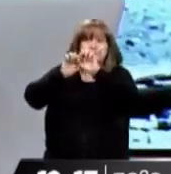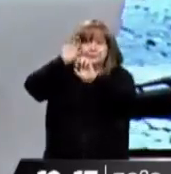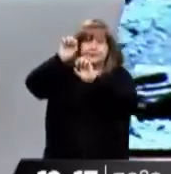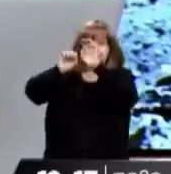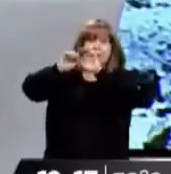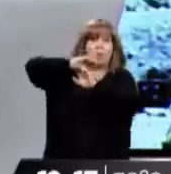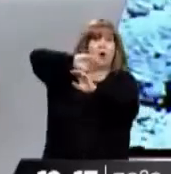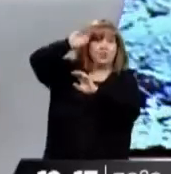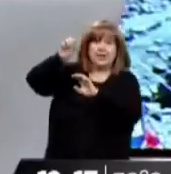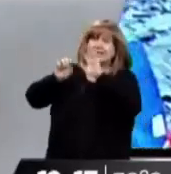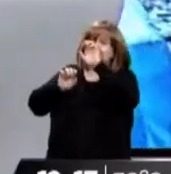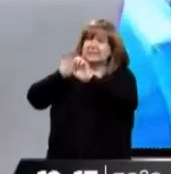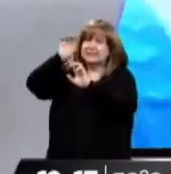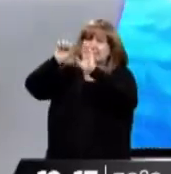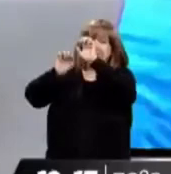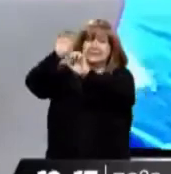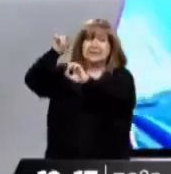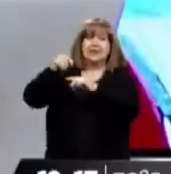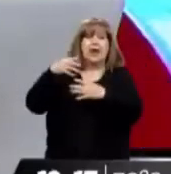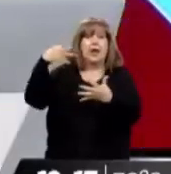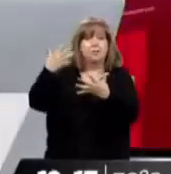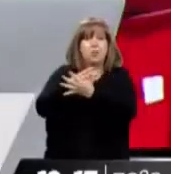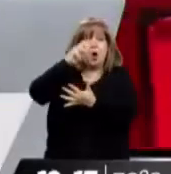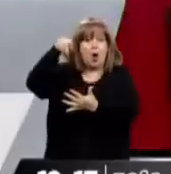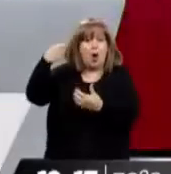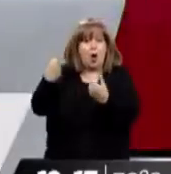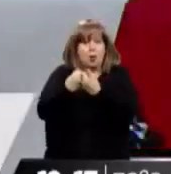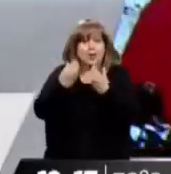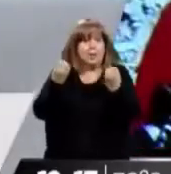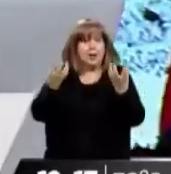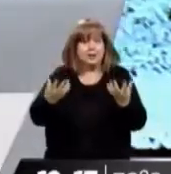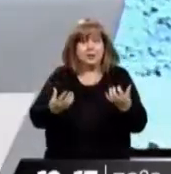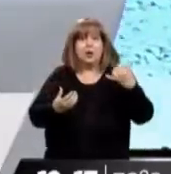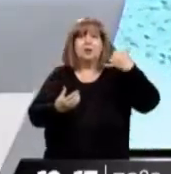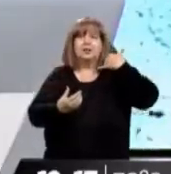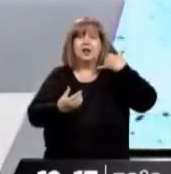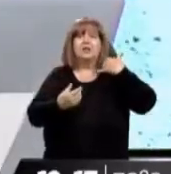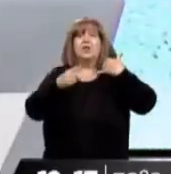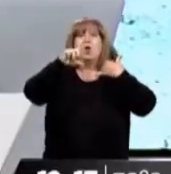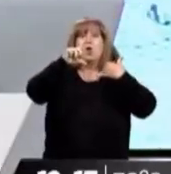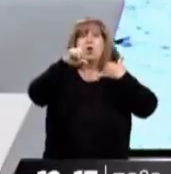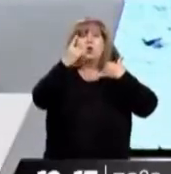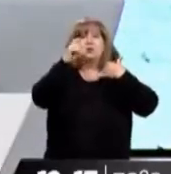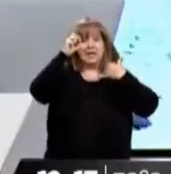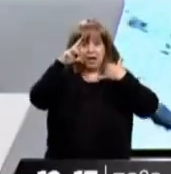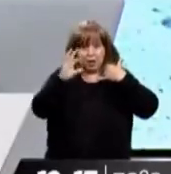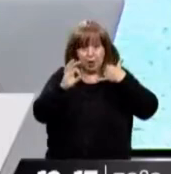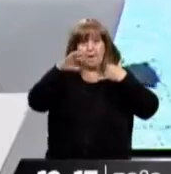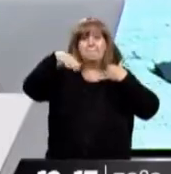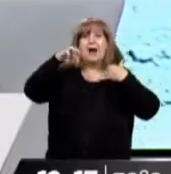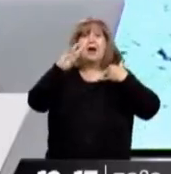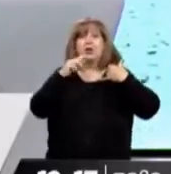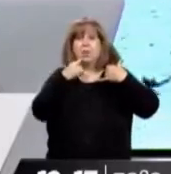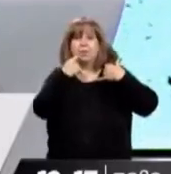grave accidente y para eso ya está en comunicación con nosotros Mario Lucero para que nos cuente más detalles. Buenas tardes, Mario. Buenas tardes,